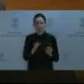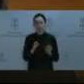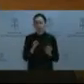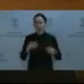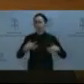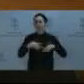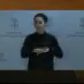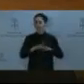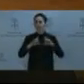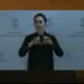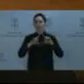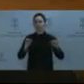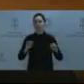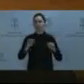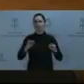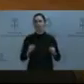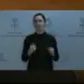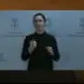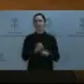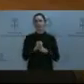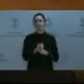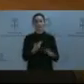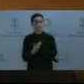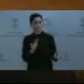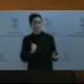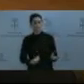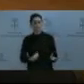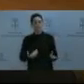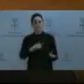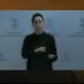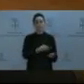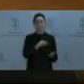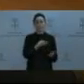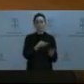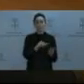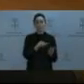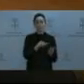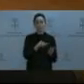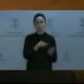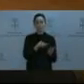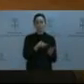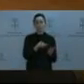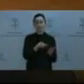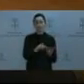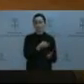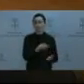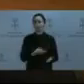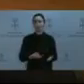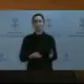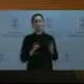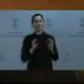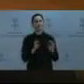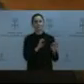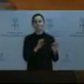aquel proyecto que se llamaba Llanes Paraíso Digital. En la concertación del 2008 en el